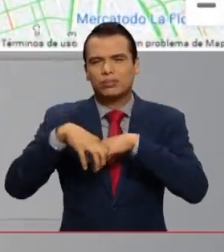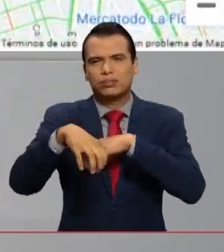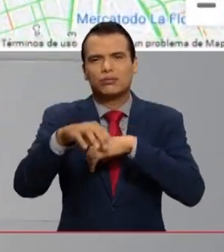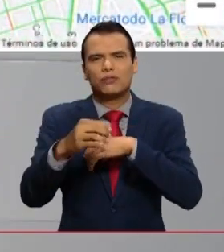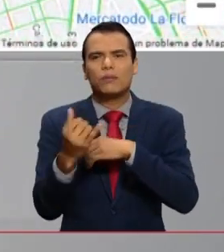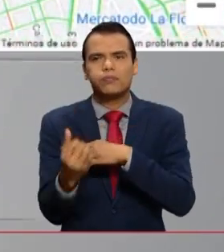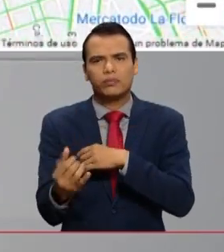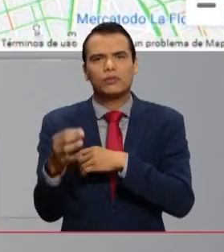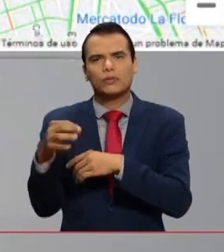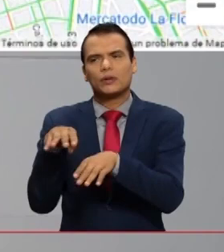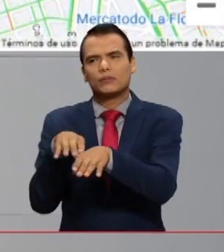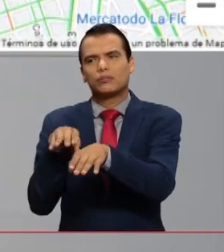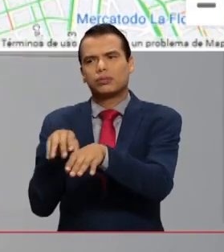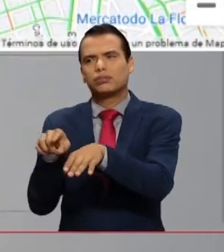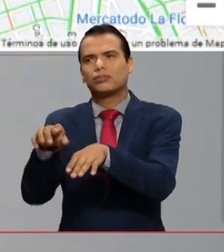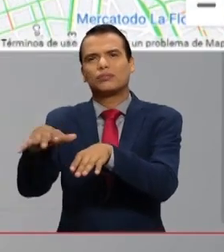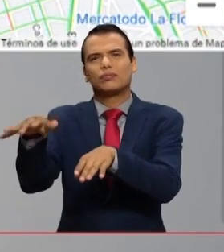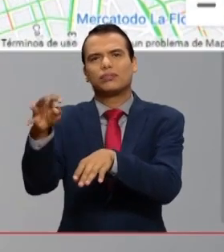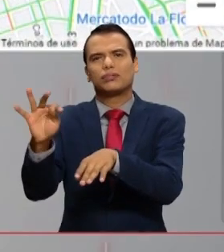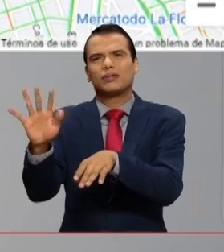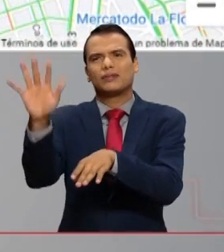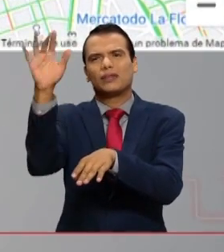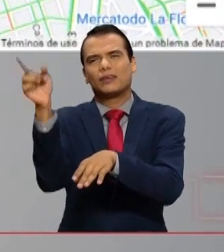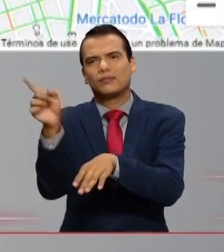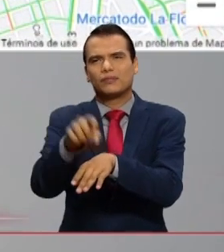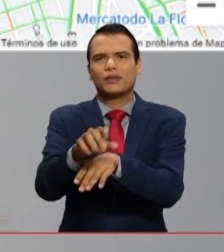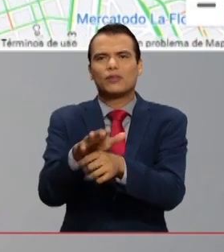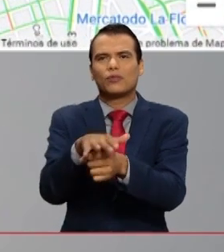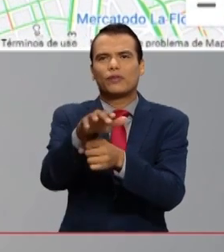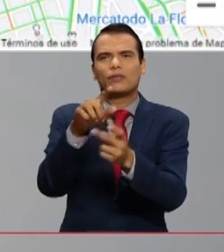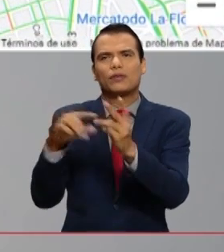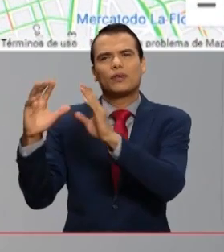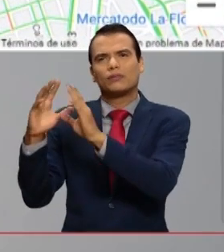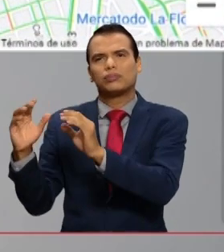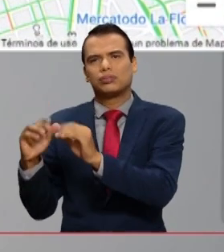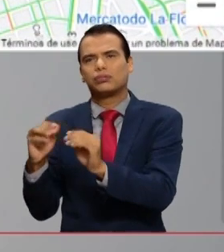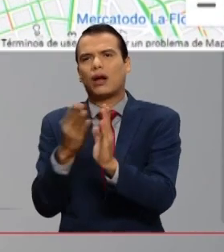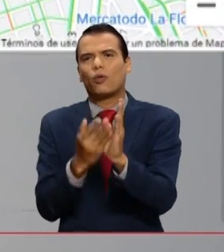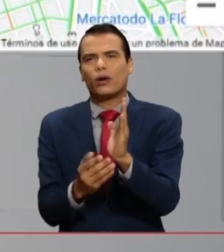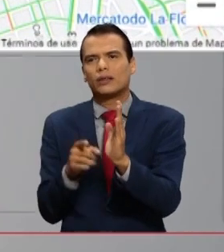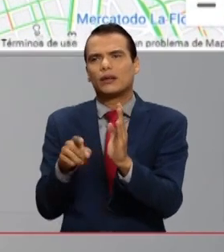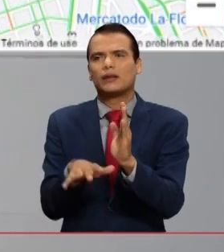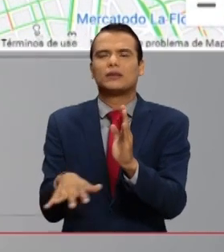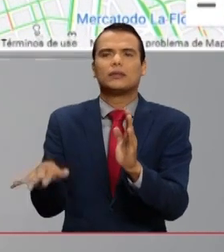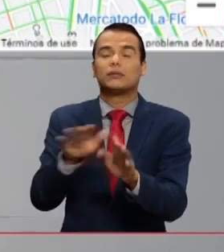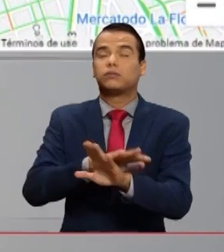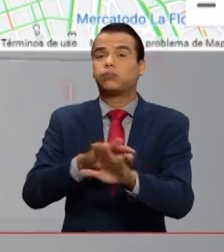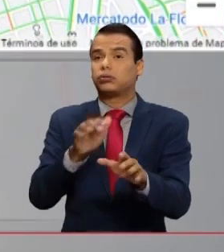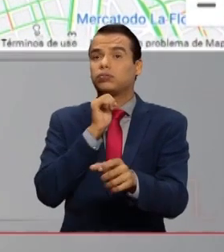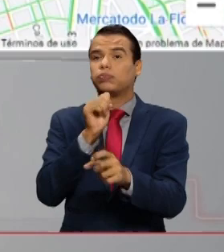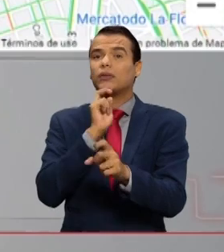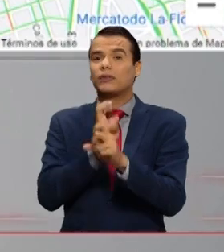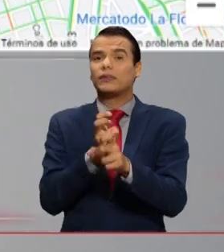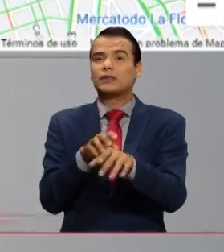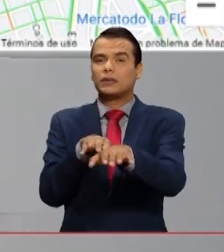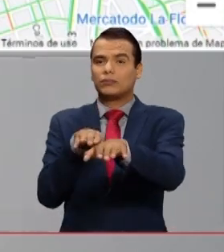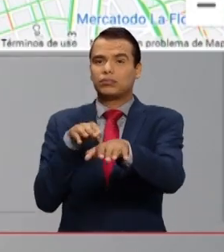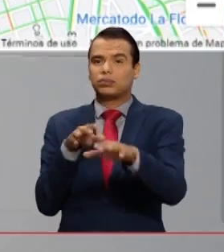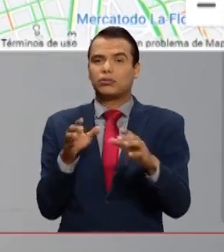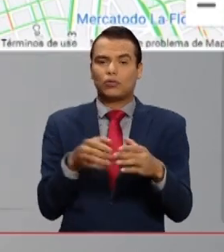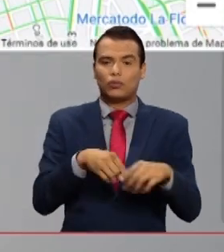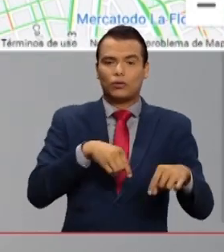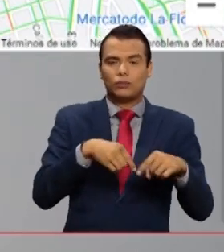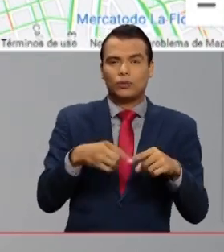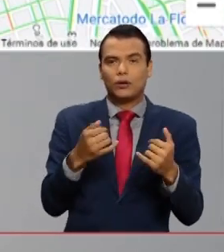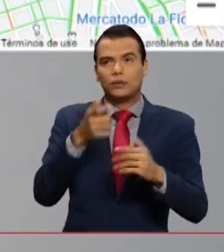el sector entre la Portada al Mar, la salida del sector de Montebello y Aguacatal se encuentren congestionadas. Las autoridades de tránsito